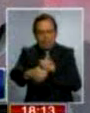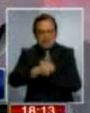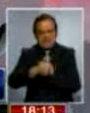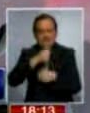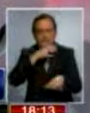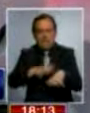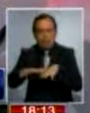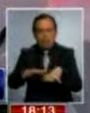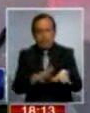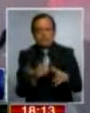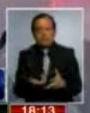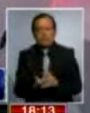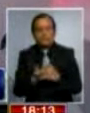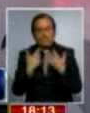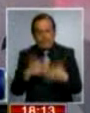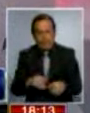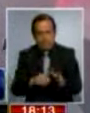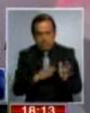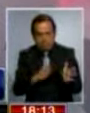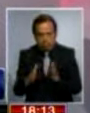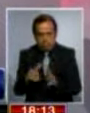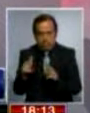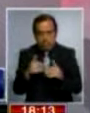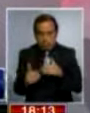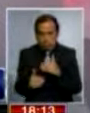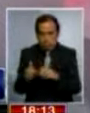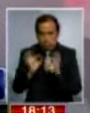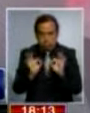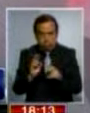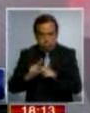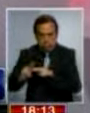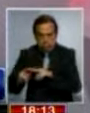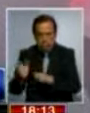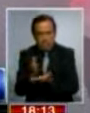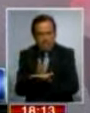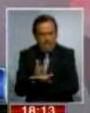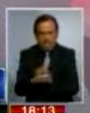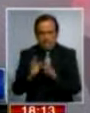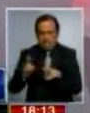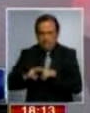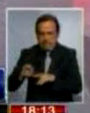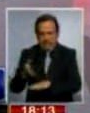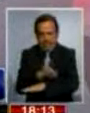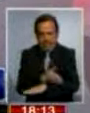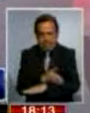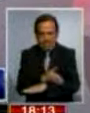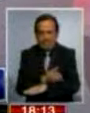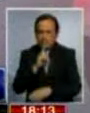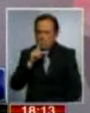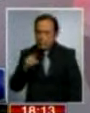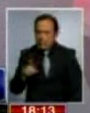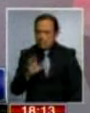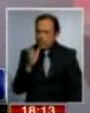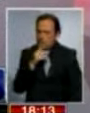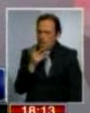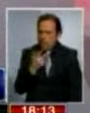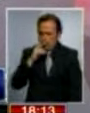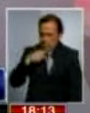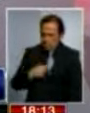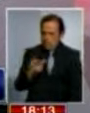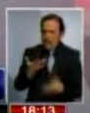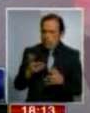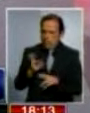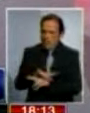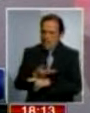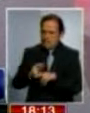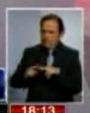Pero una vez que se activa este procedimiento, que me imagino que es un procedimiento que está perfectamente planificado y ensayado, ¿no hay alguna autocrítica de que algo se hizo